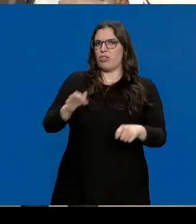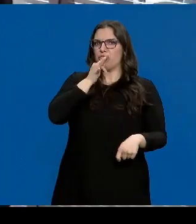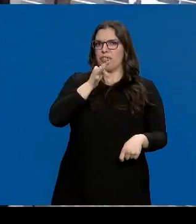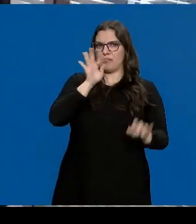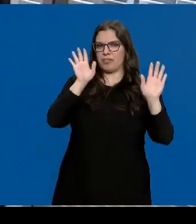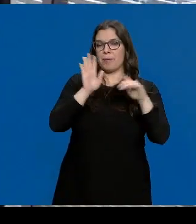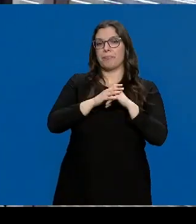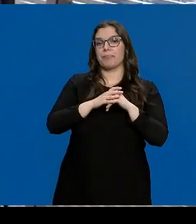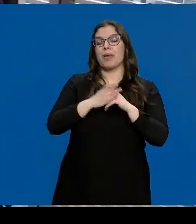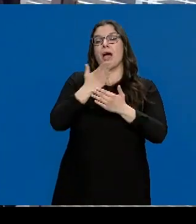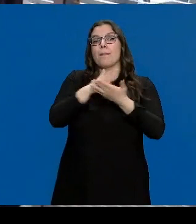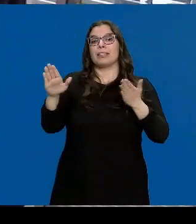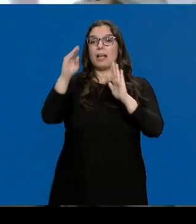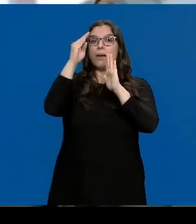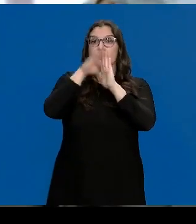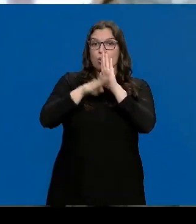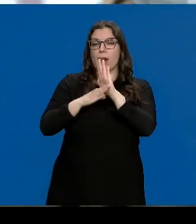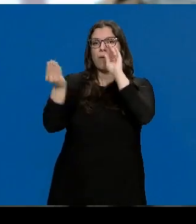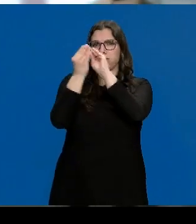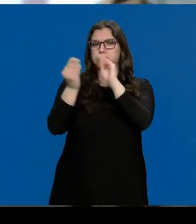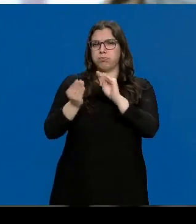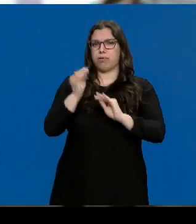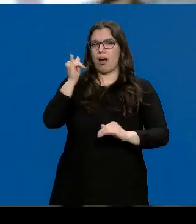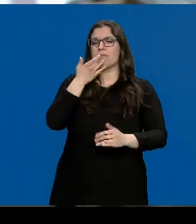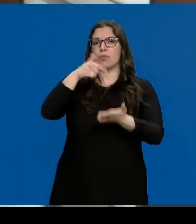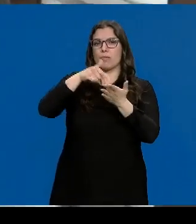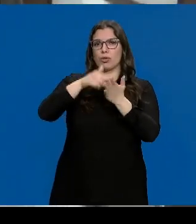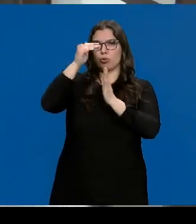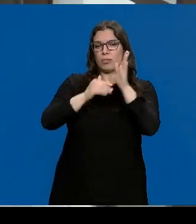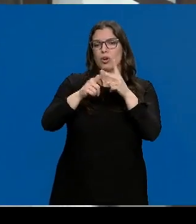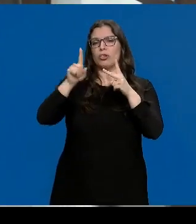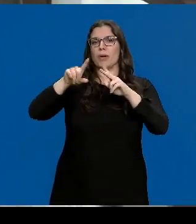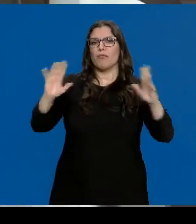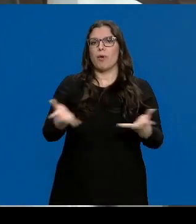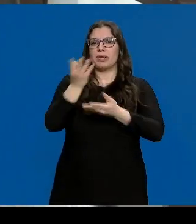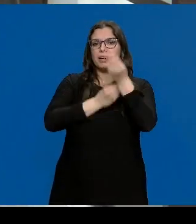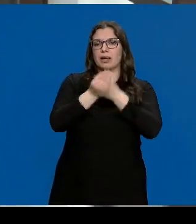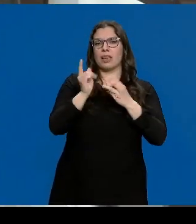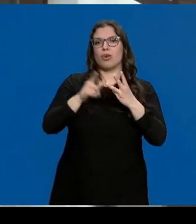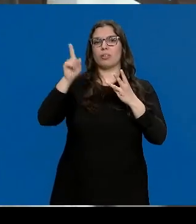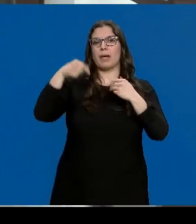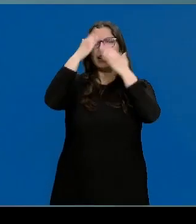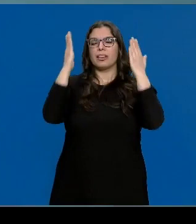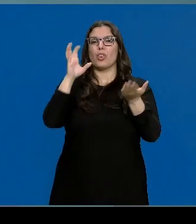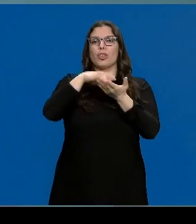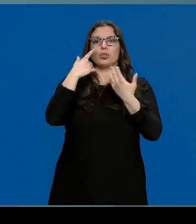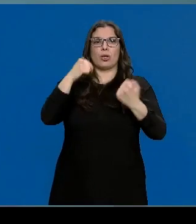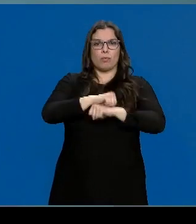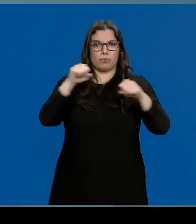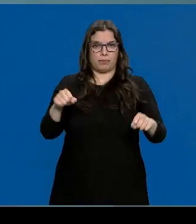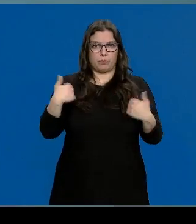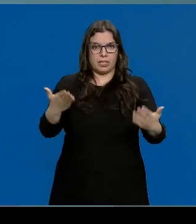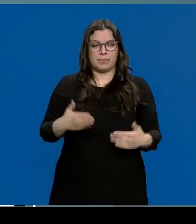sus programas tienen muchas coincidencias, desde bajada de impuestos a fomento de la natalidad o refuerzo de la atención primaria.